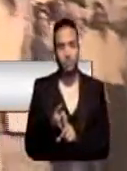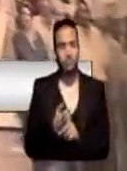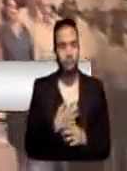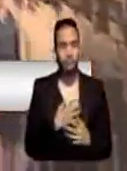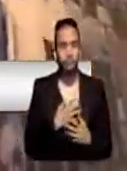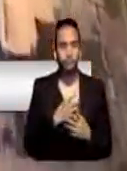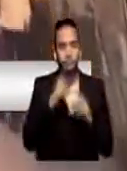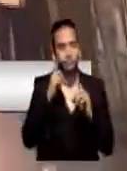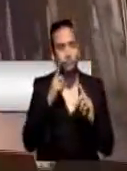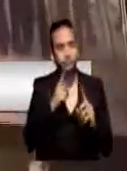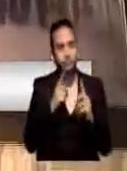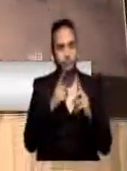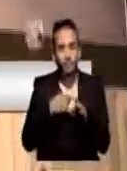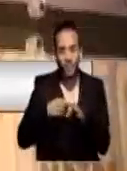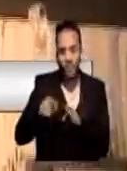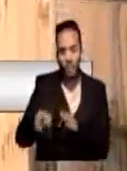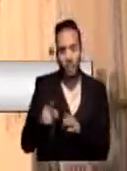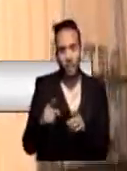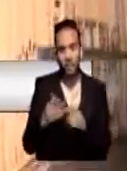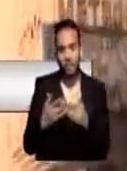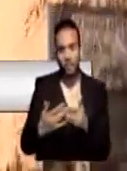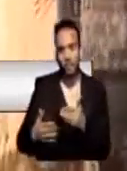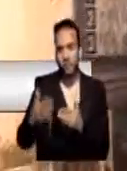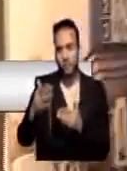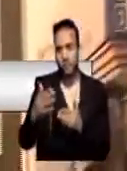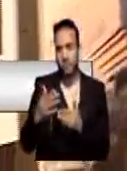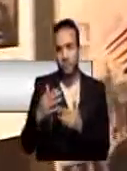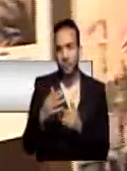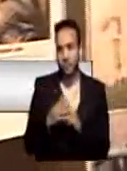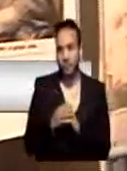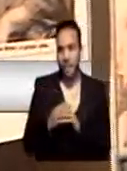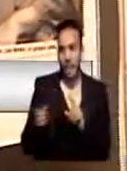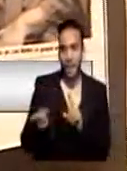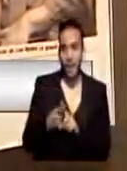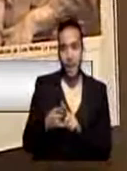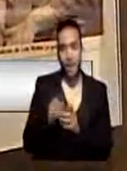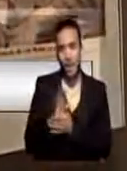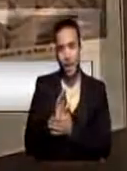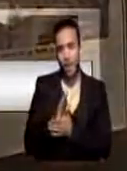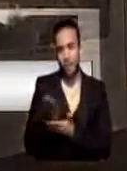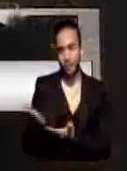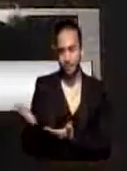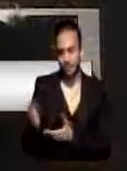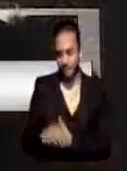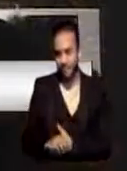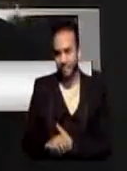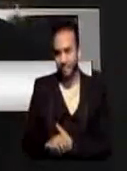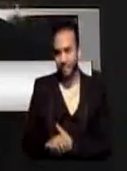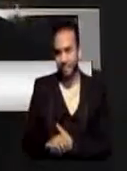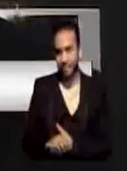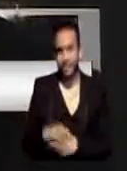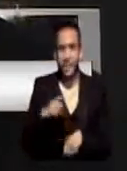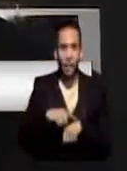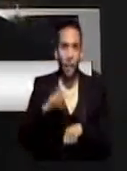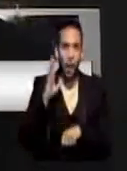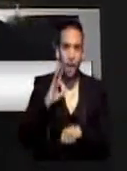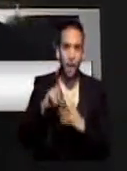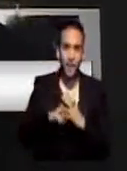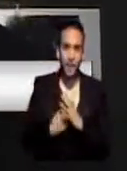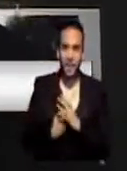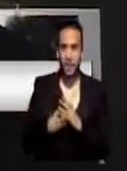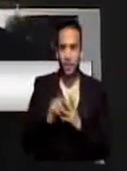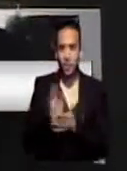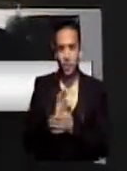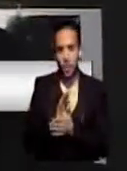resto de su vida, siendo Bomboncito 7 y medio su primera película. La época que empezaban todas estas películas extraordinarias de James